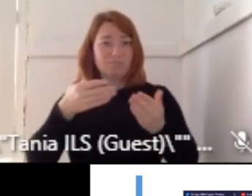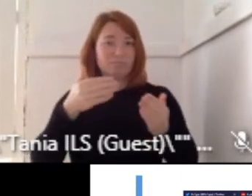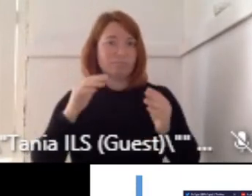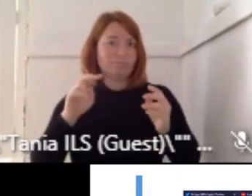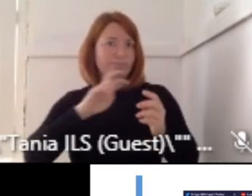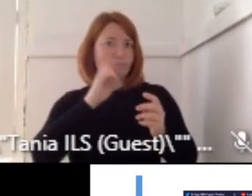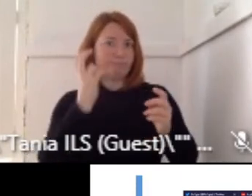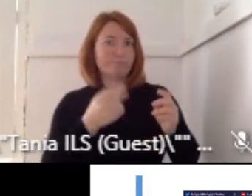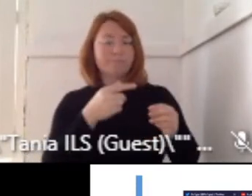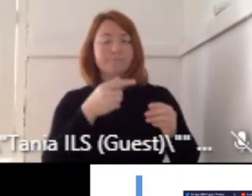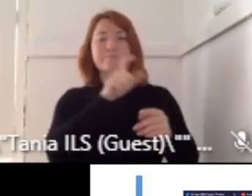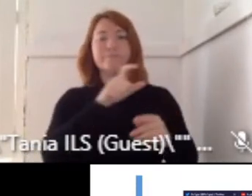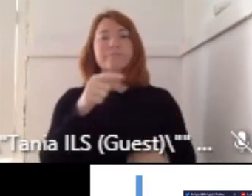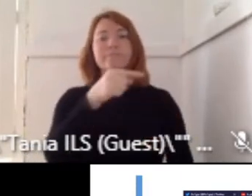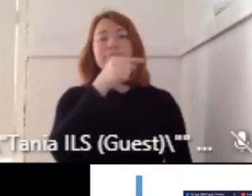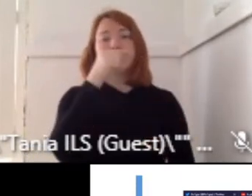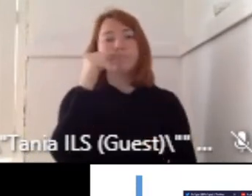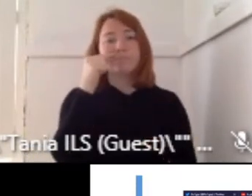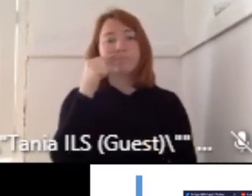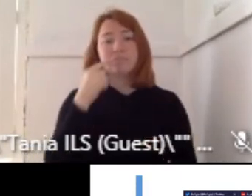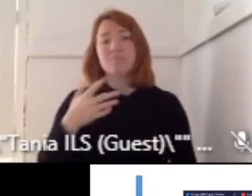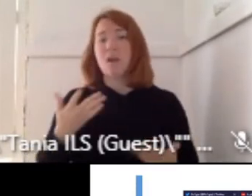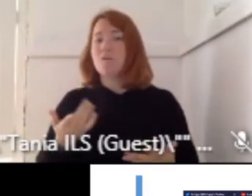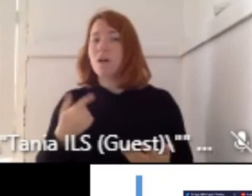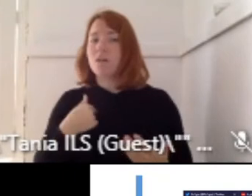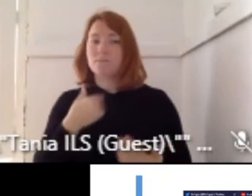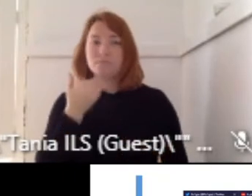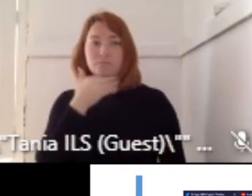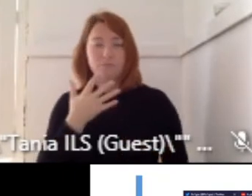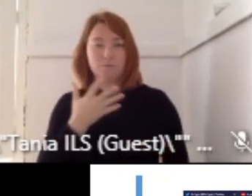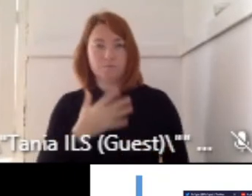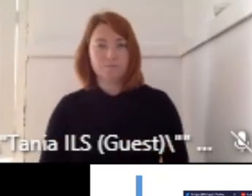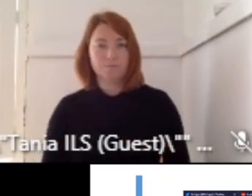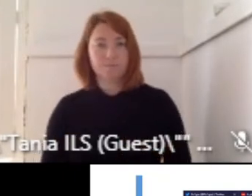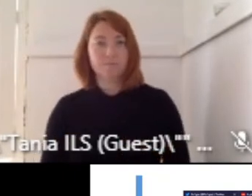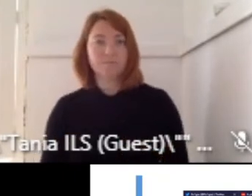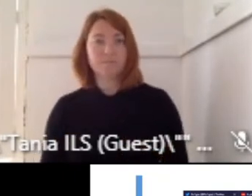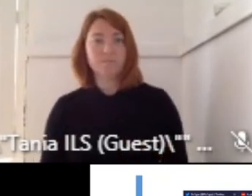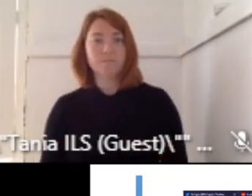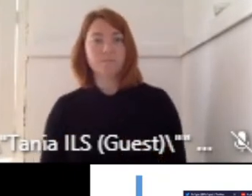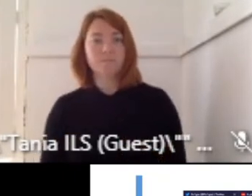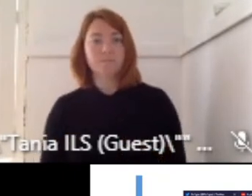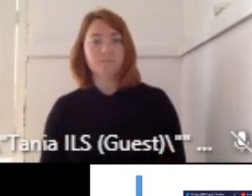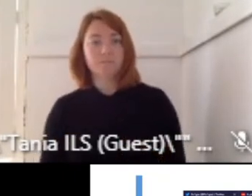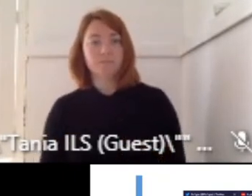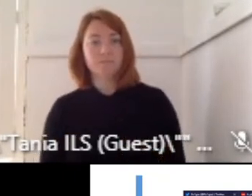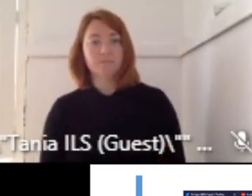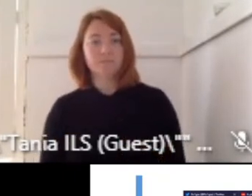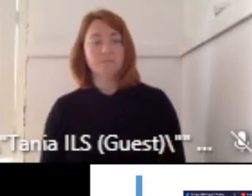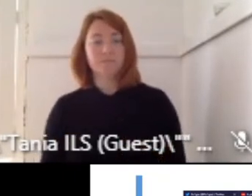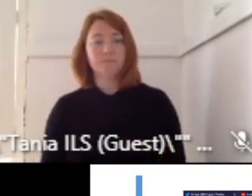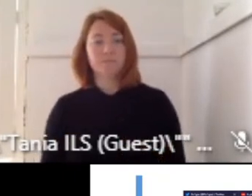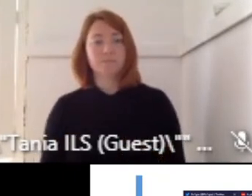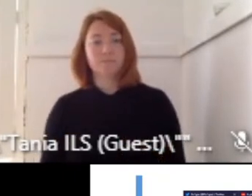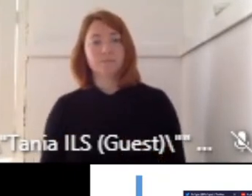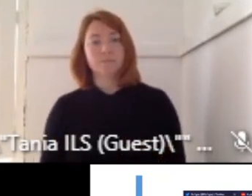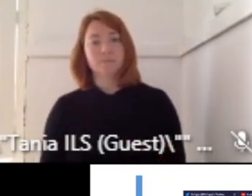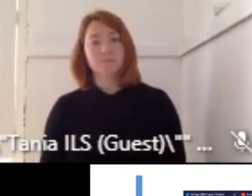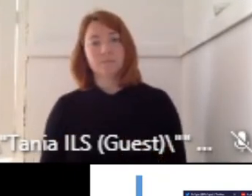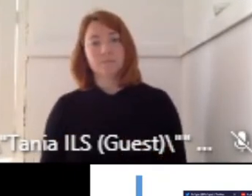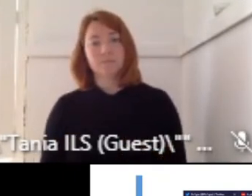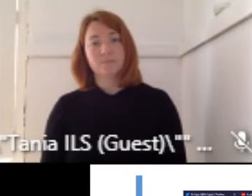25%, y no sé muy bien cómo está ahora en la Wikipedia. Y bueno, siguiendo los pasos de Jessica Wade, que es una